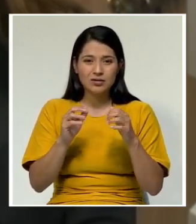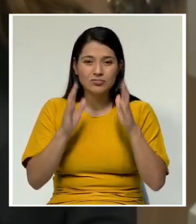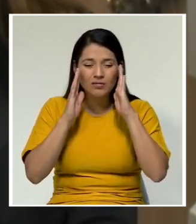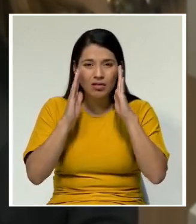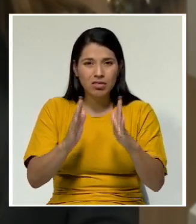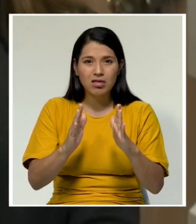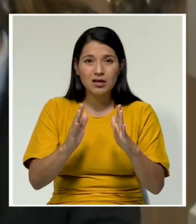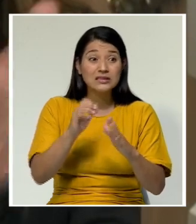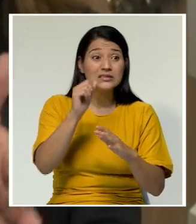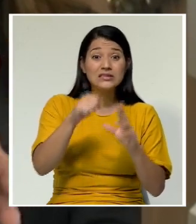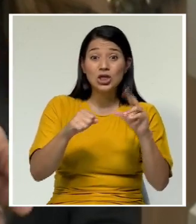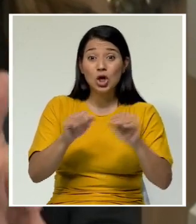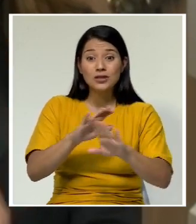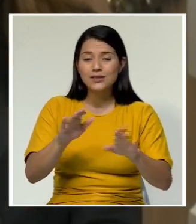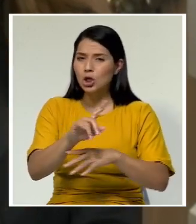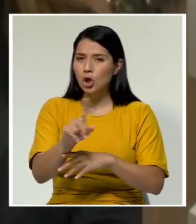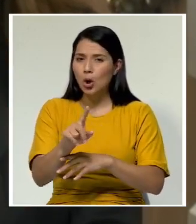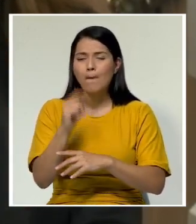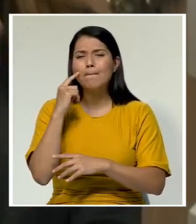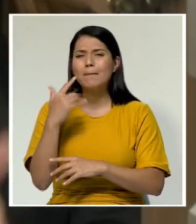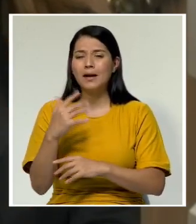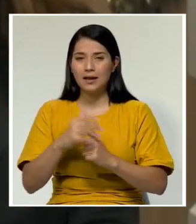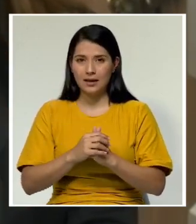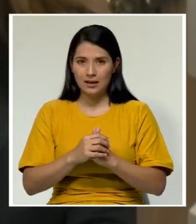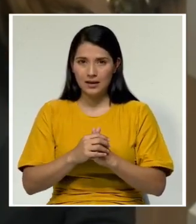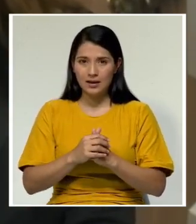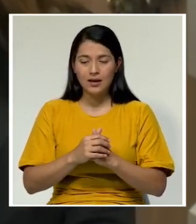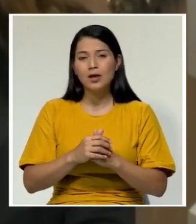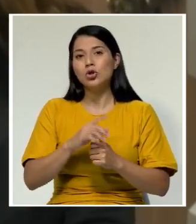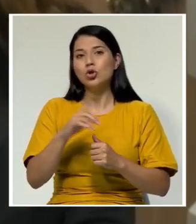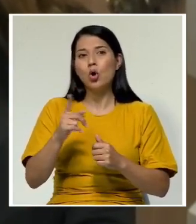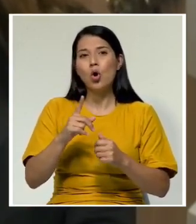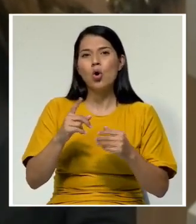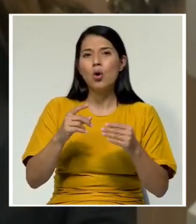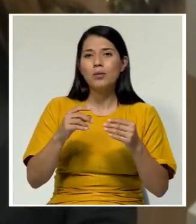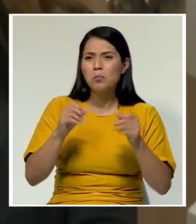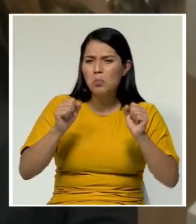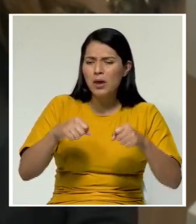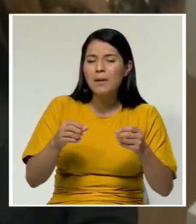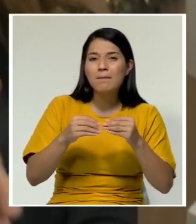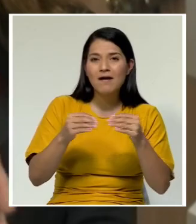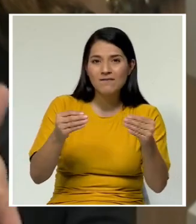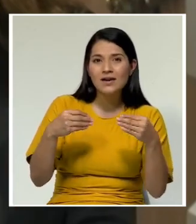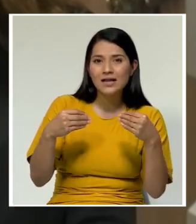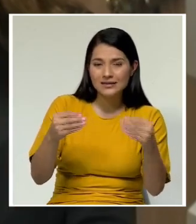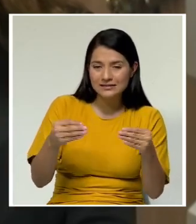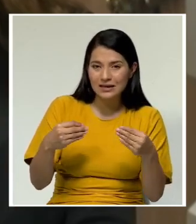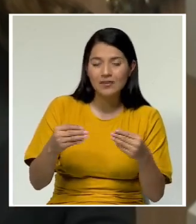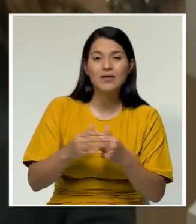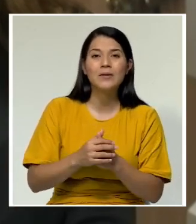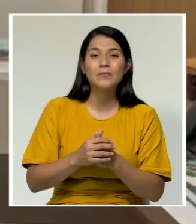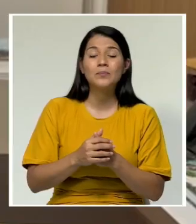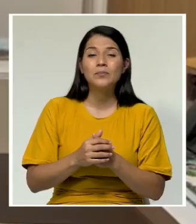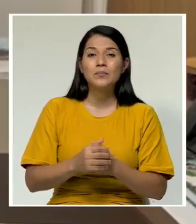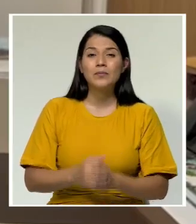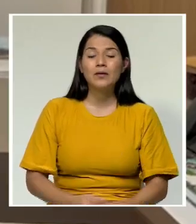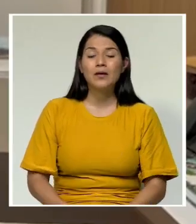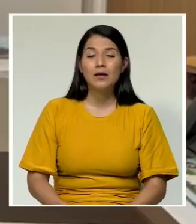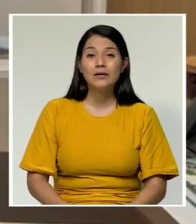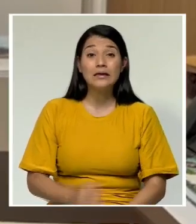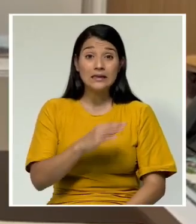algunas instituciones cuentan con su propio financiamiento permitió hacer algunas excepciones. Cuando se aprobó la regla fiscal, se aprobó una